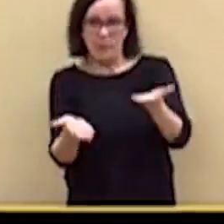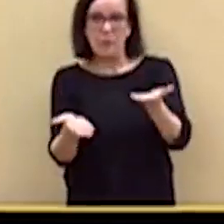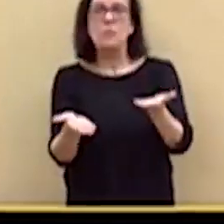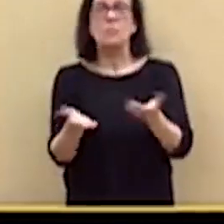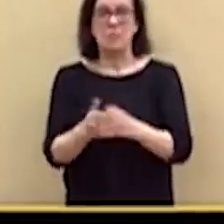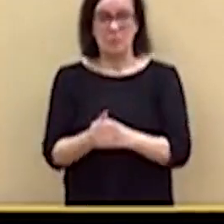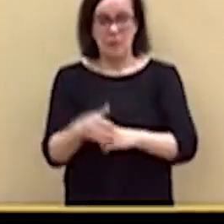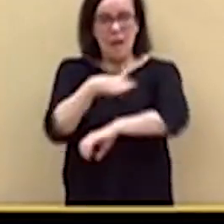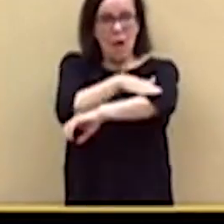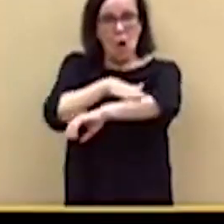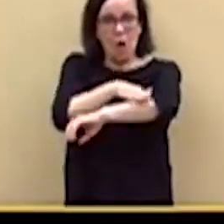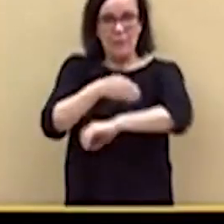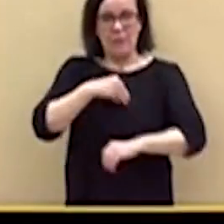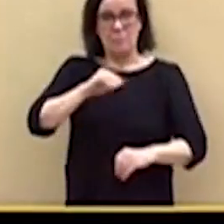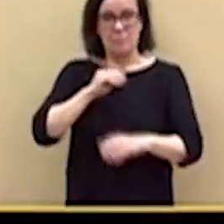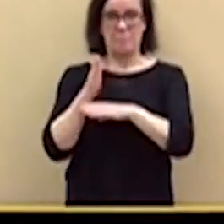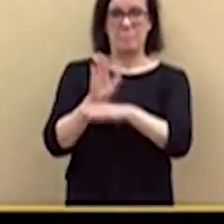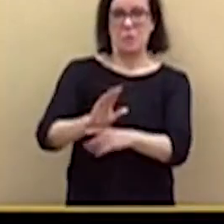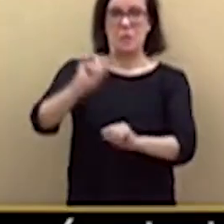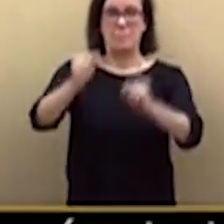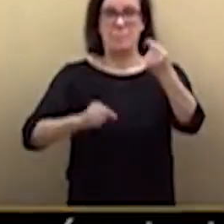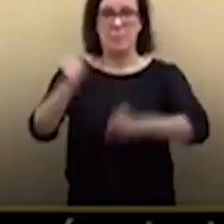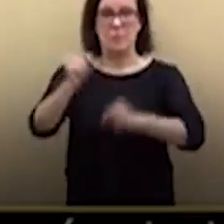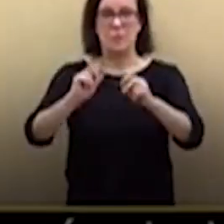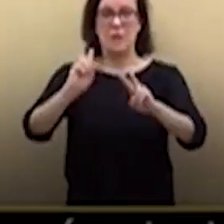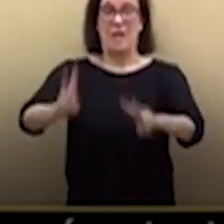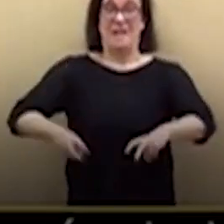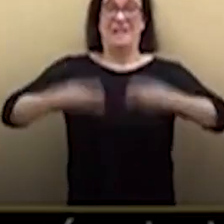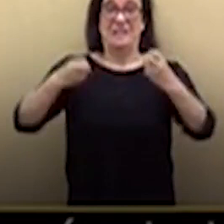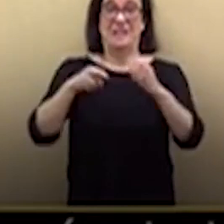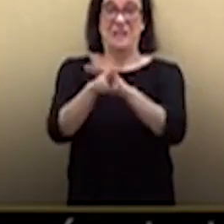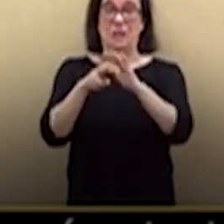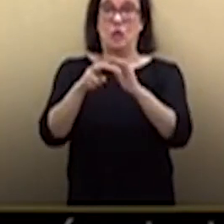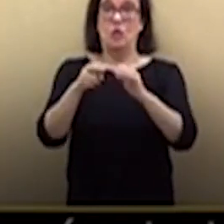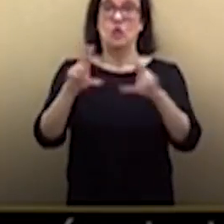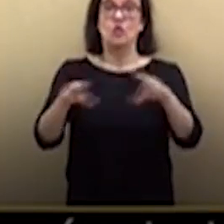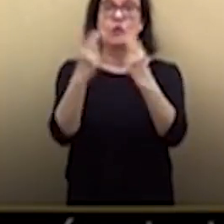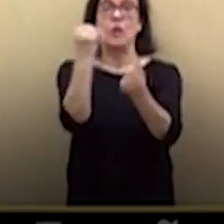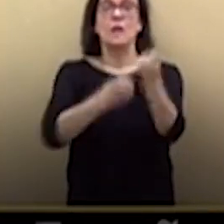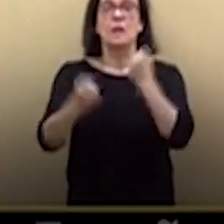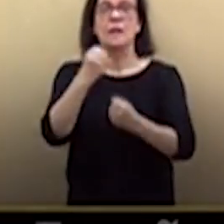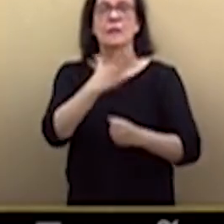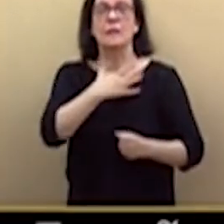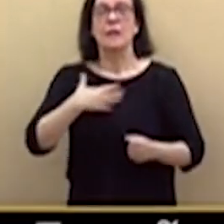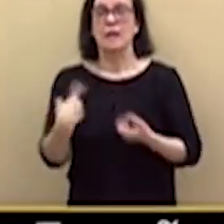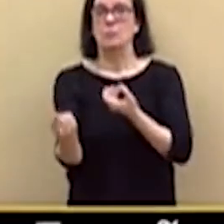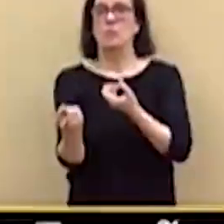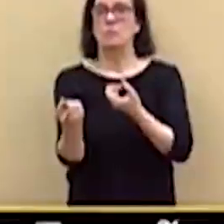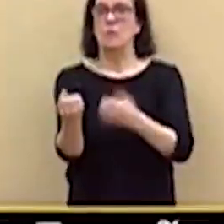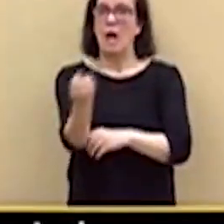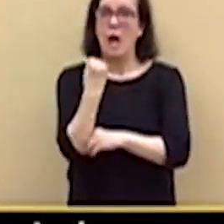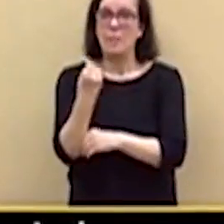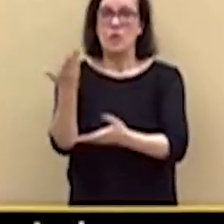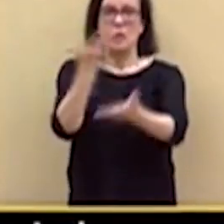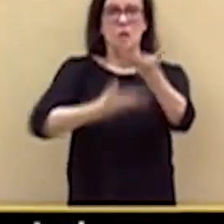El Gobierno de España presentará unos presupuestos de reconstrucción social y económica y que queremos contar con el apoyo y la colaboración de todas las